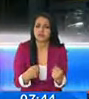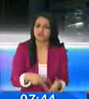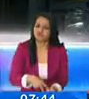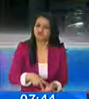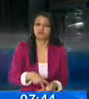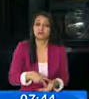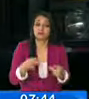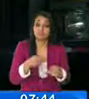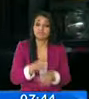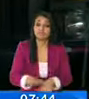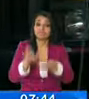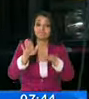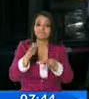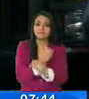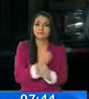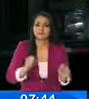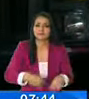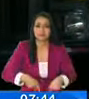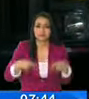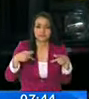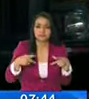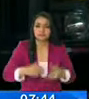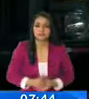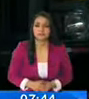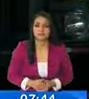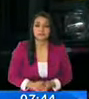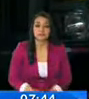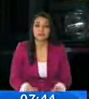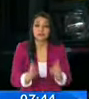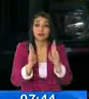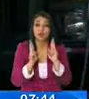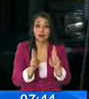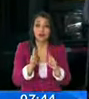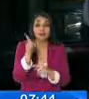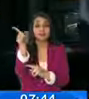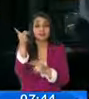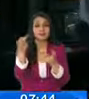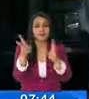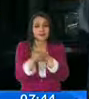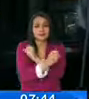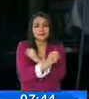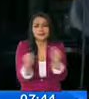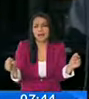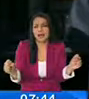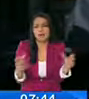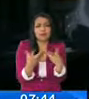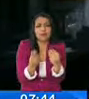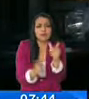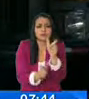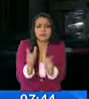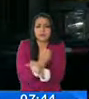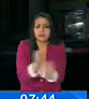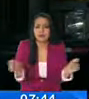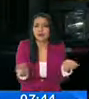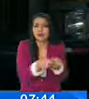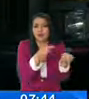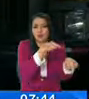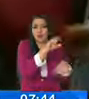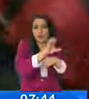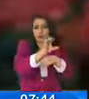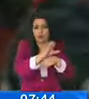y su compromiso por salvar vidas. Y ojalá allá también puedan salvar muchas vidas, como lo han hecho en